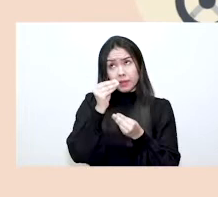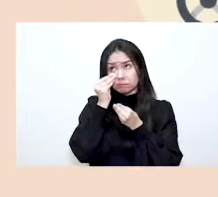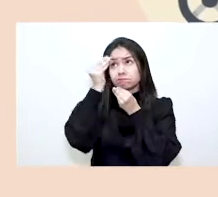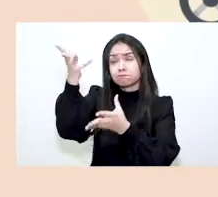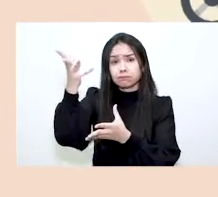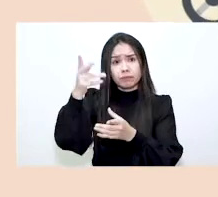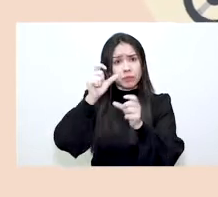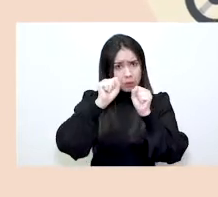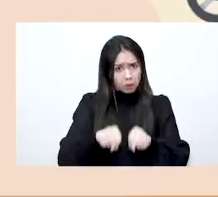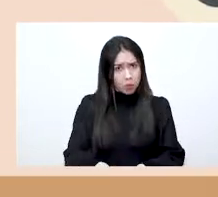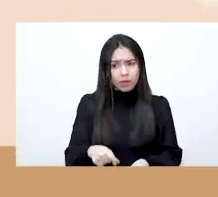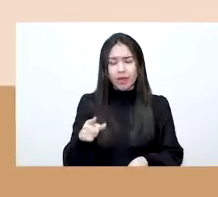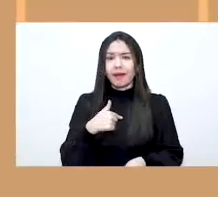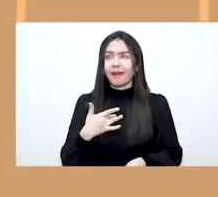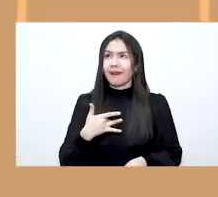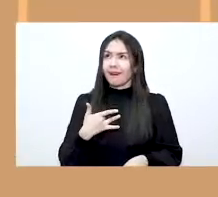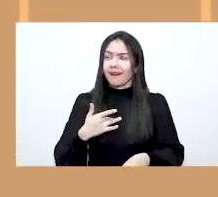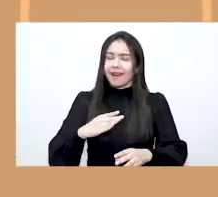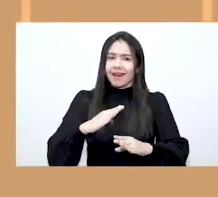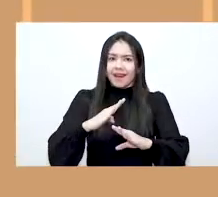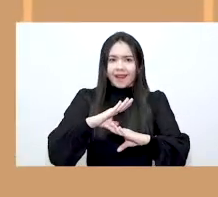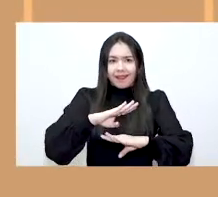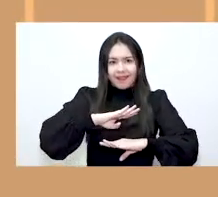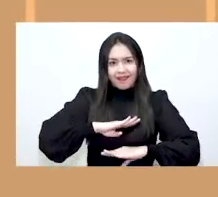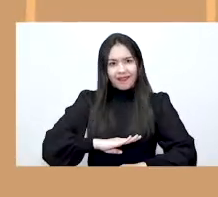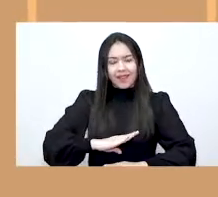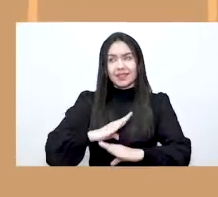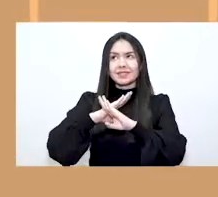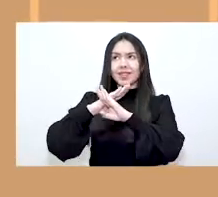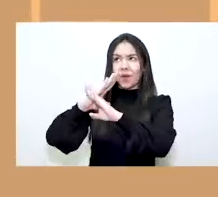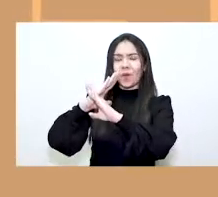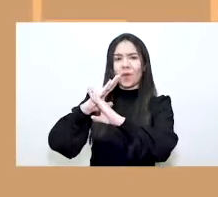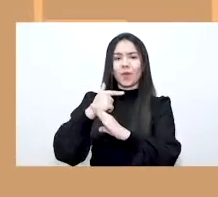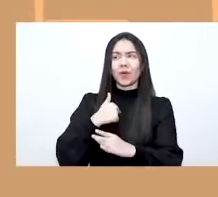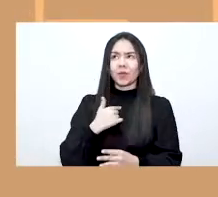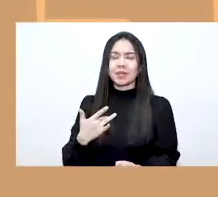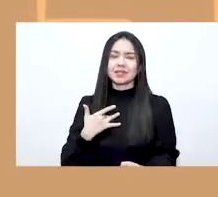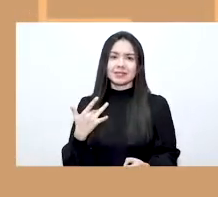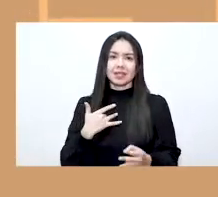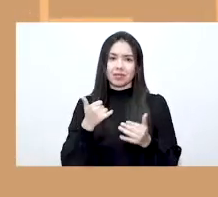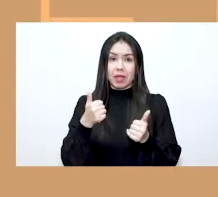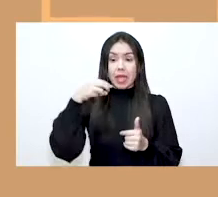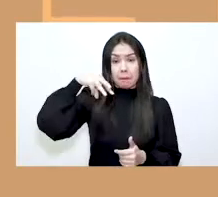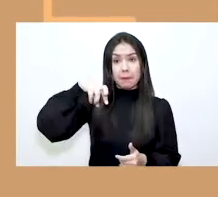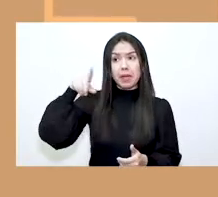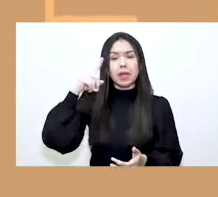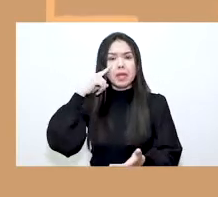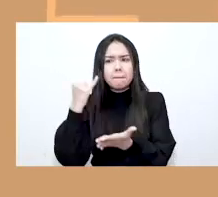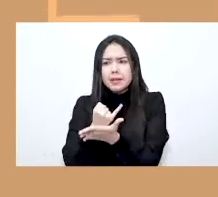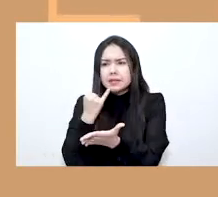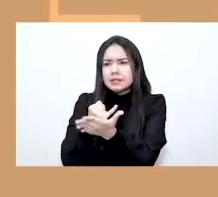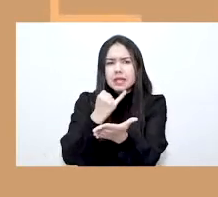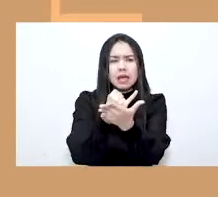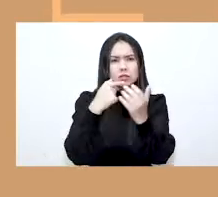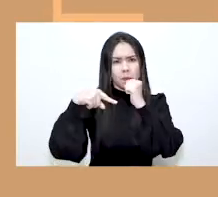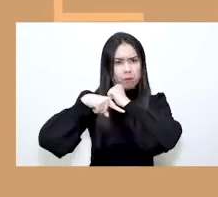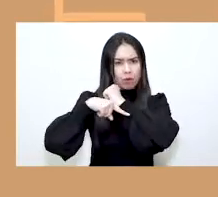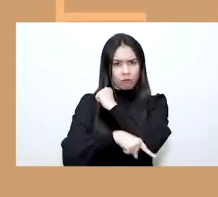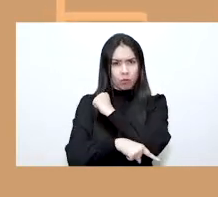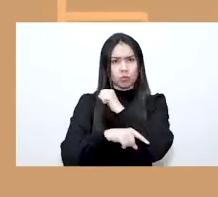Así es como José sintió seguridad y pudo contar bien qué pasó para que el MP pueda comenzar la